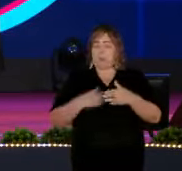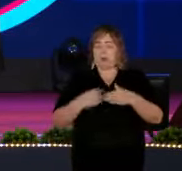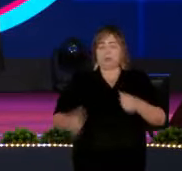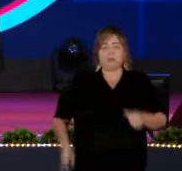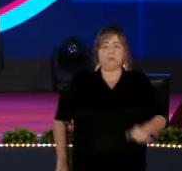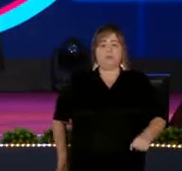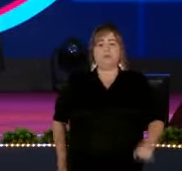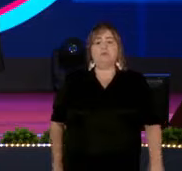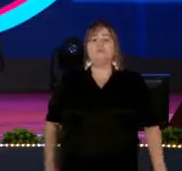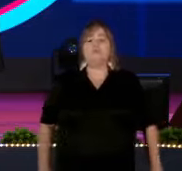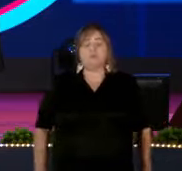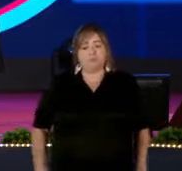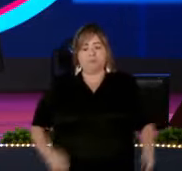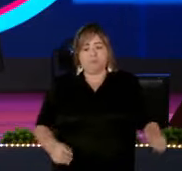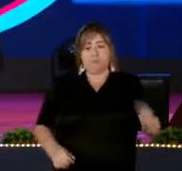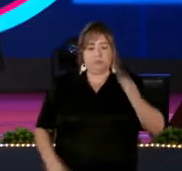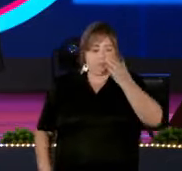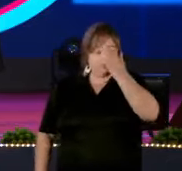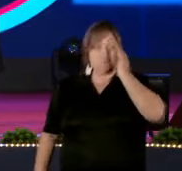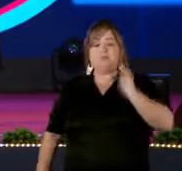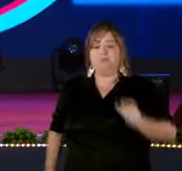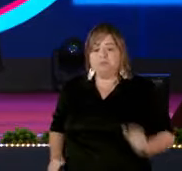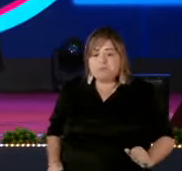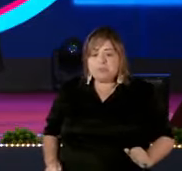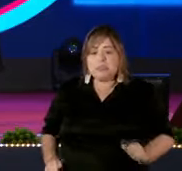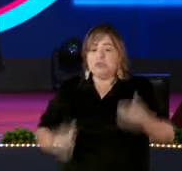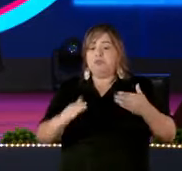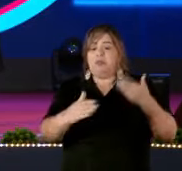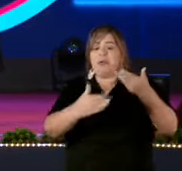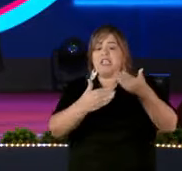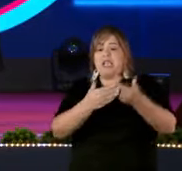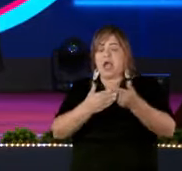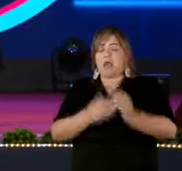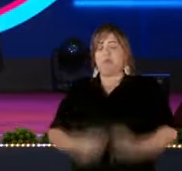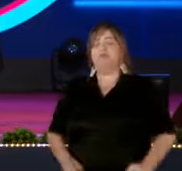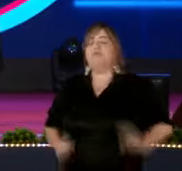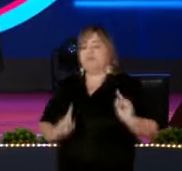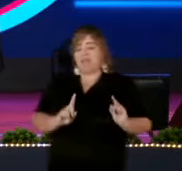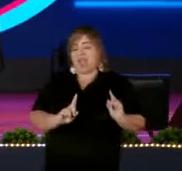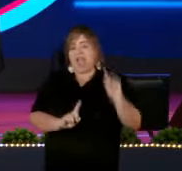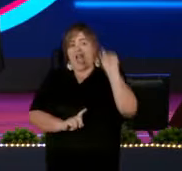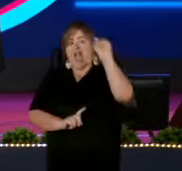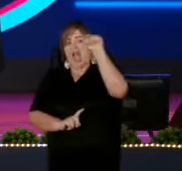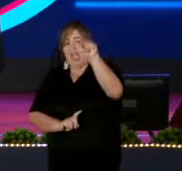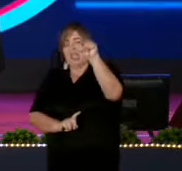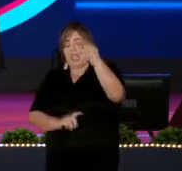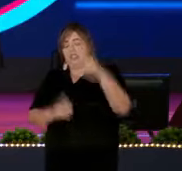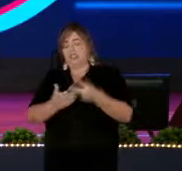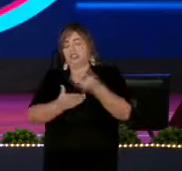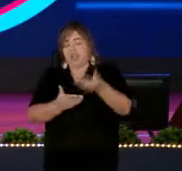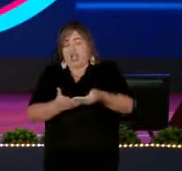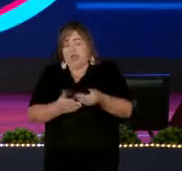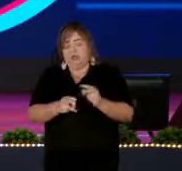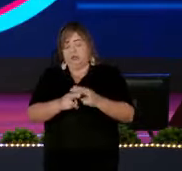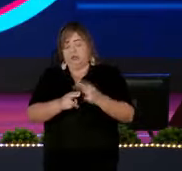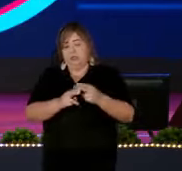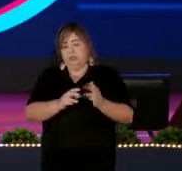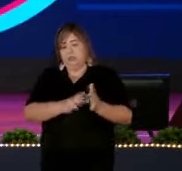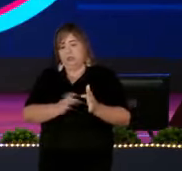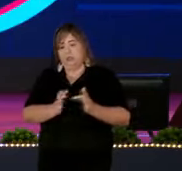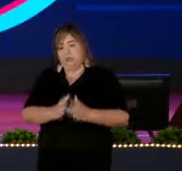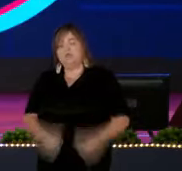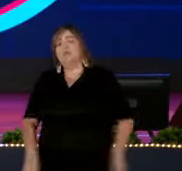lo atravesaron. Otros están en el medio, pero van a llegar al otro lado. Van a llegar al otro lado en el nombre de